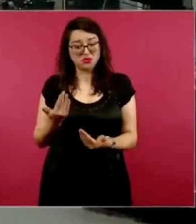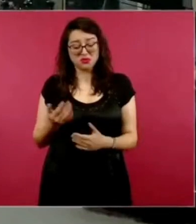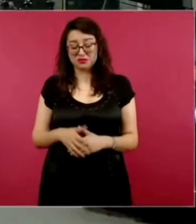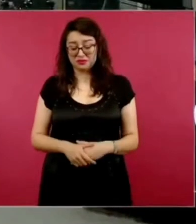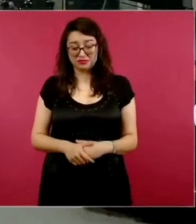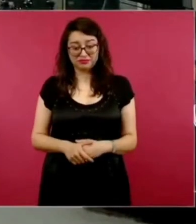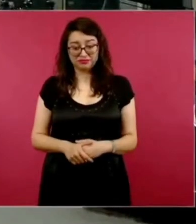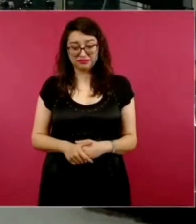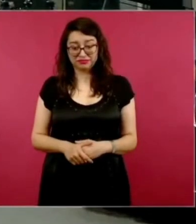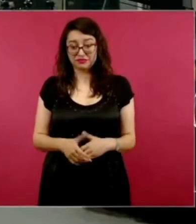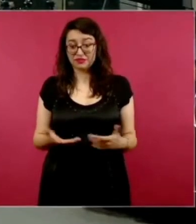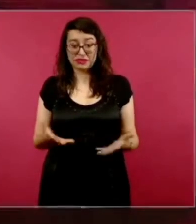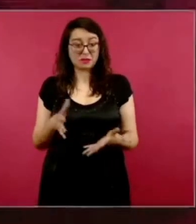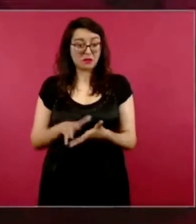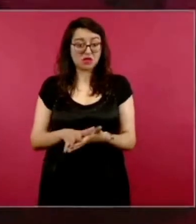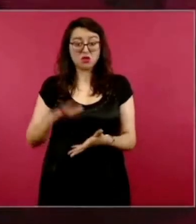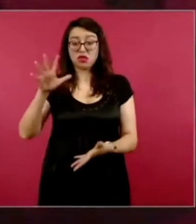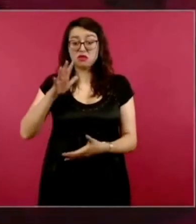pero por lo general